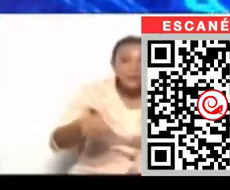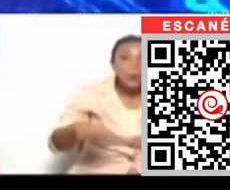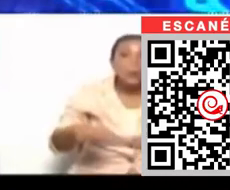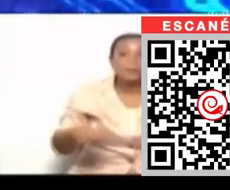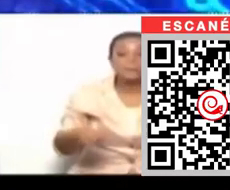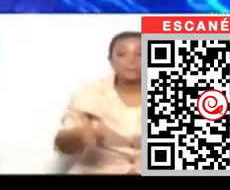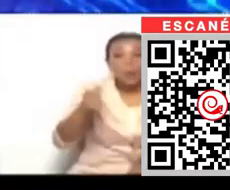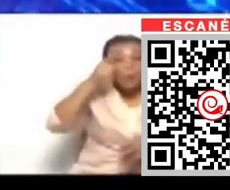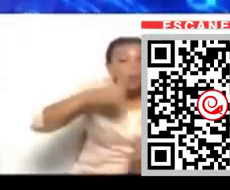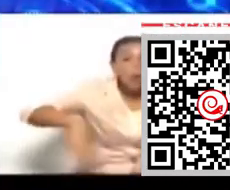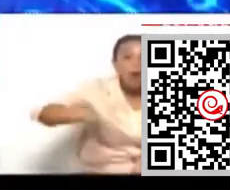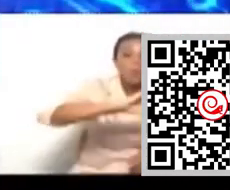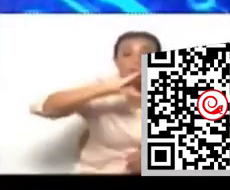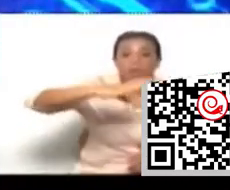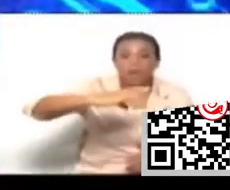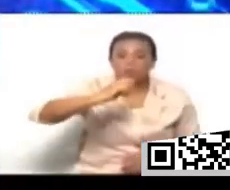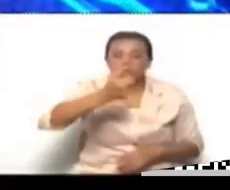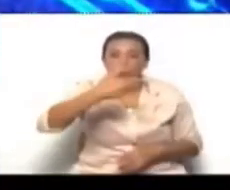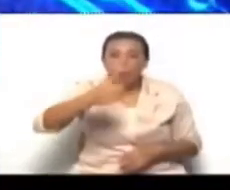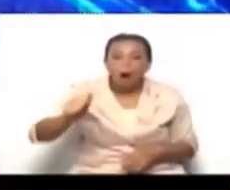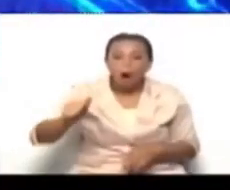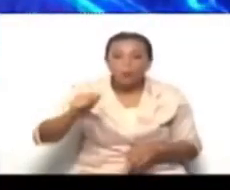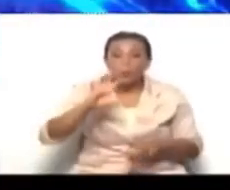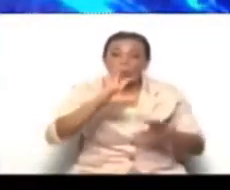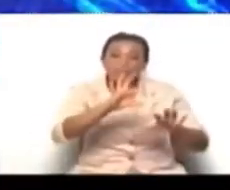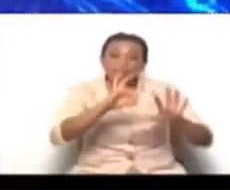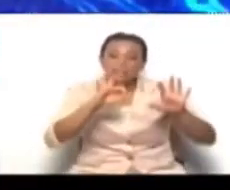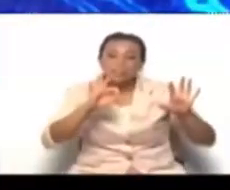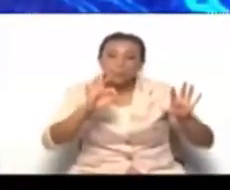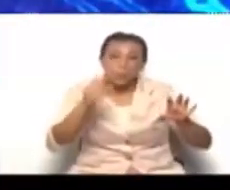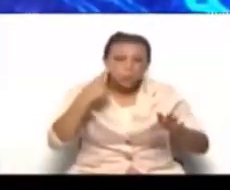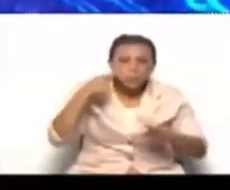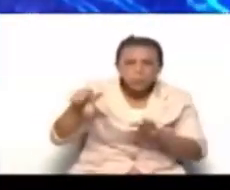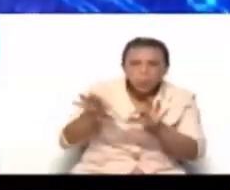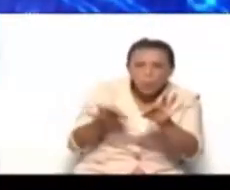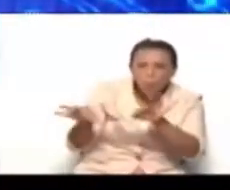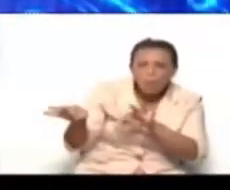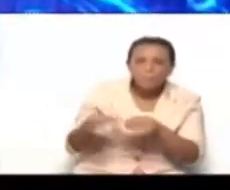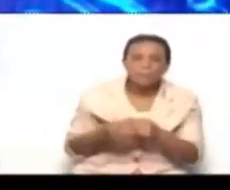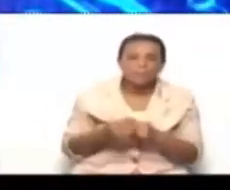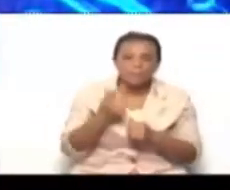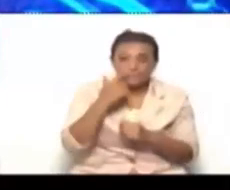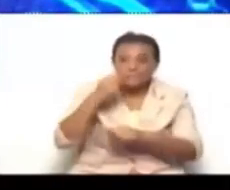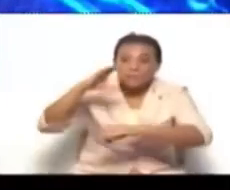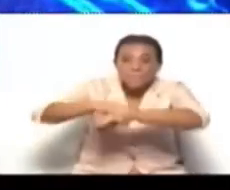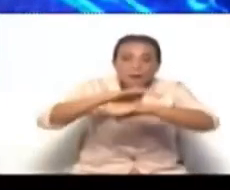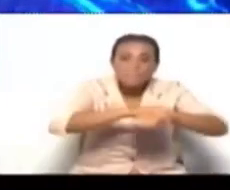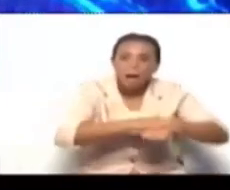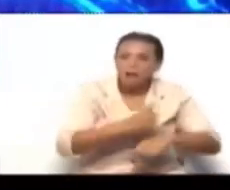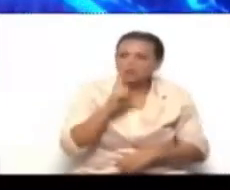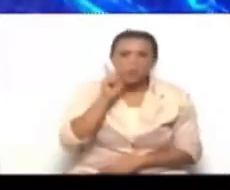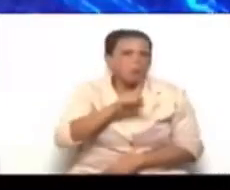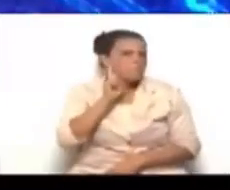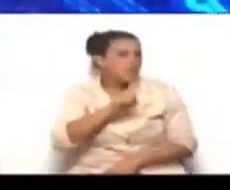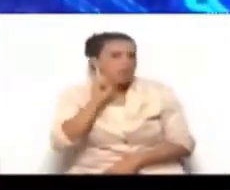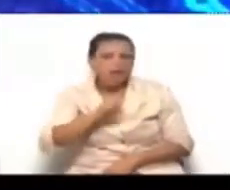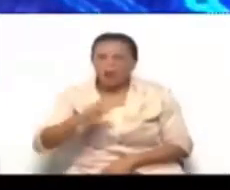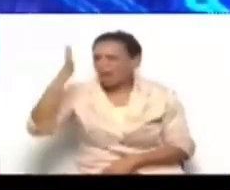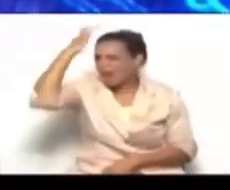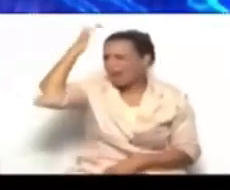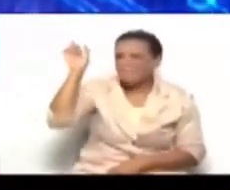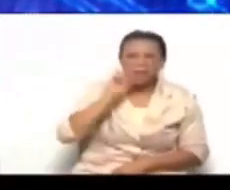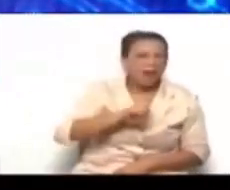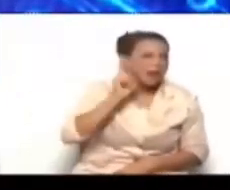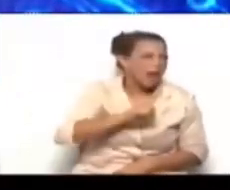Chuao, unas mujeres capturaron, con 38 los capturaron. Y ellos lo negaron, y lo negaron, y